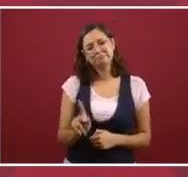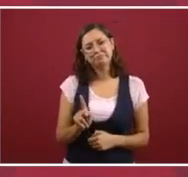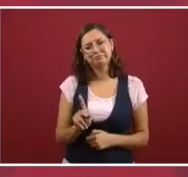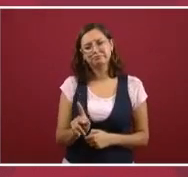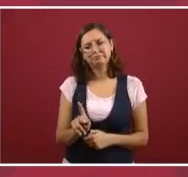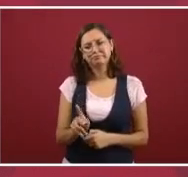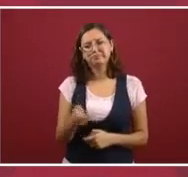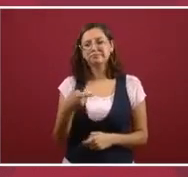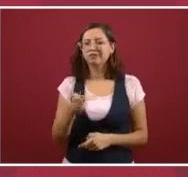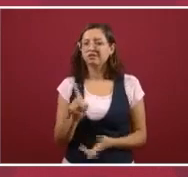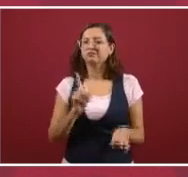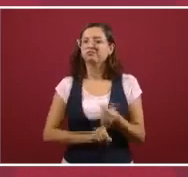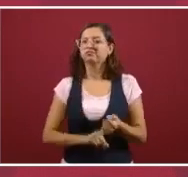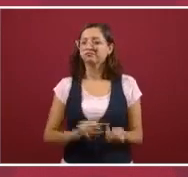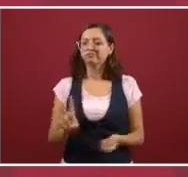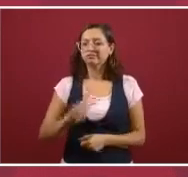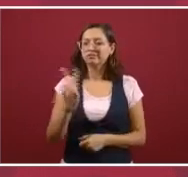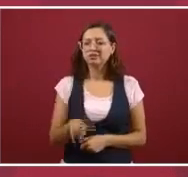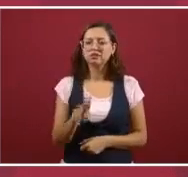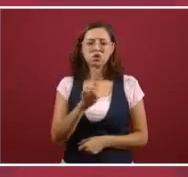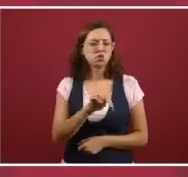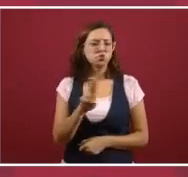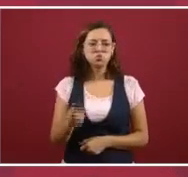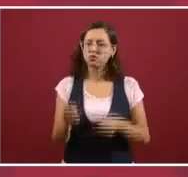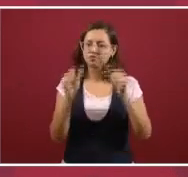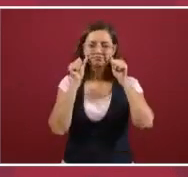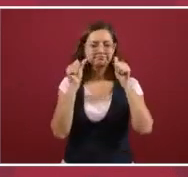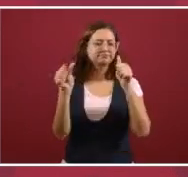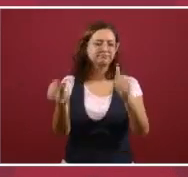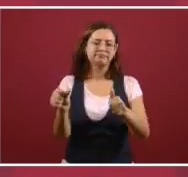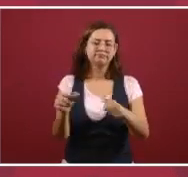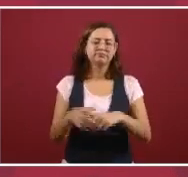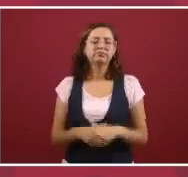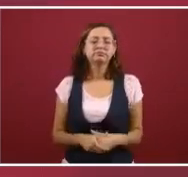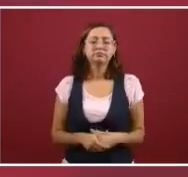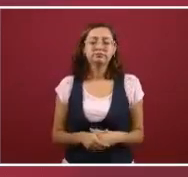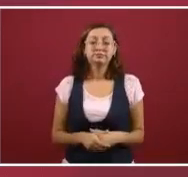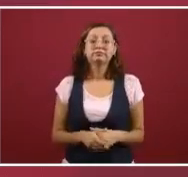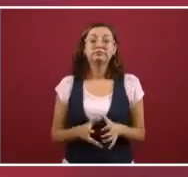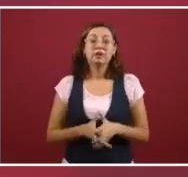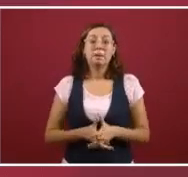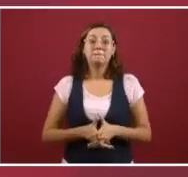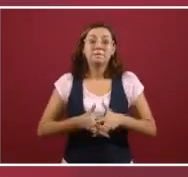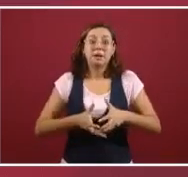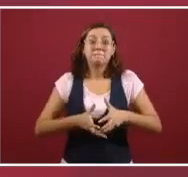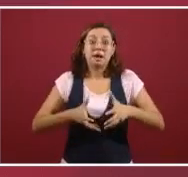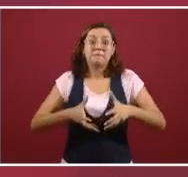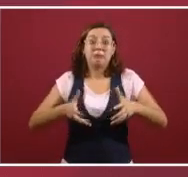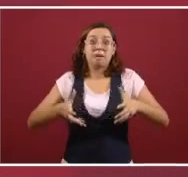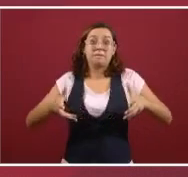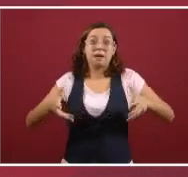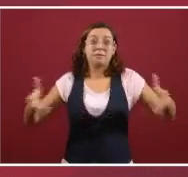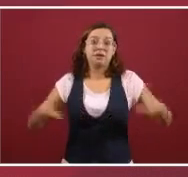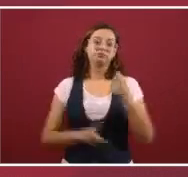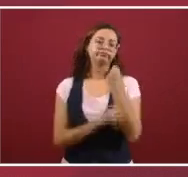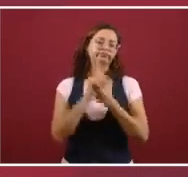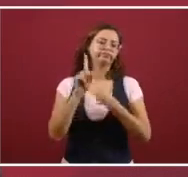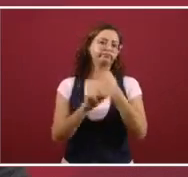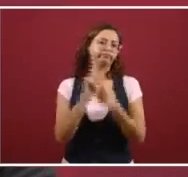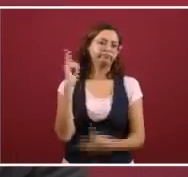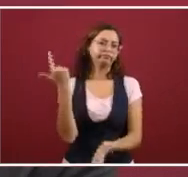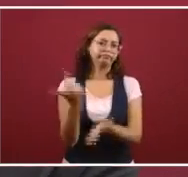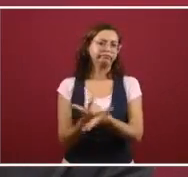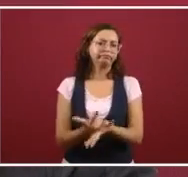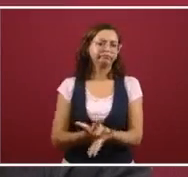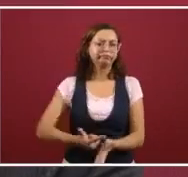y la verdad no se aplicaron a fondo. Entonces creció mucho el problema. Tan es